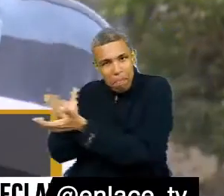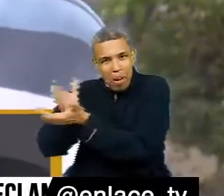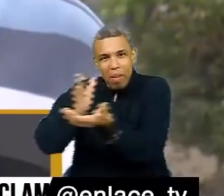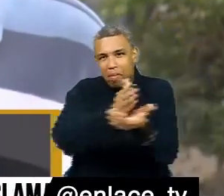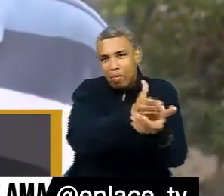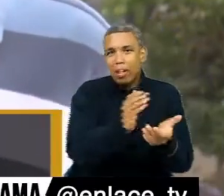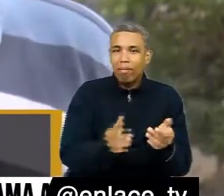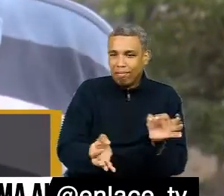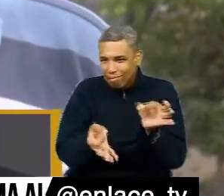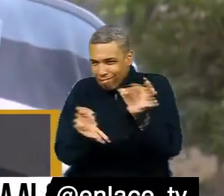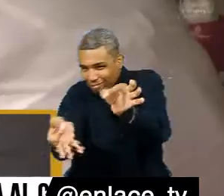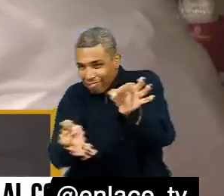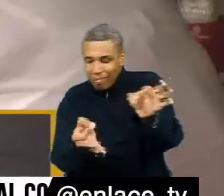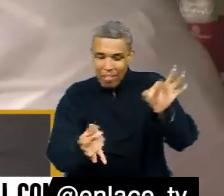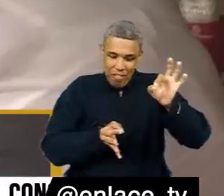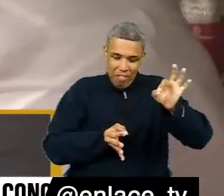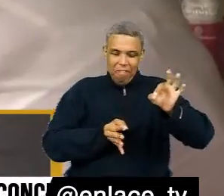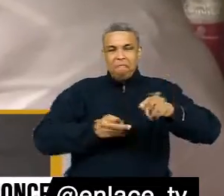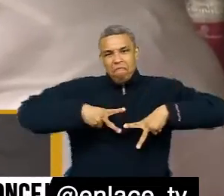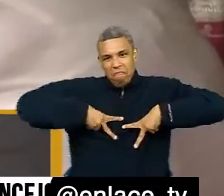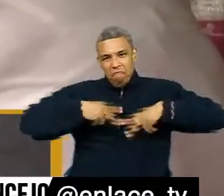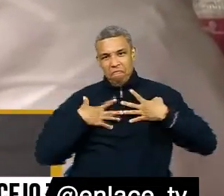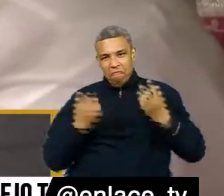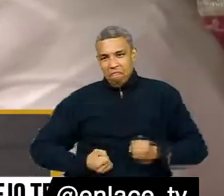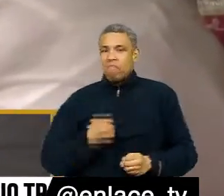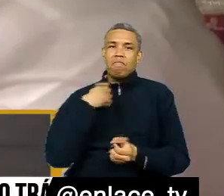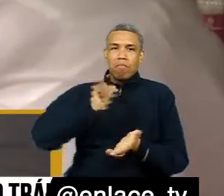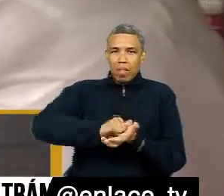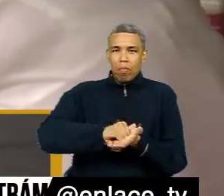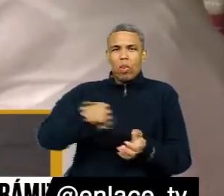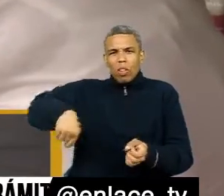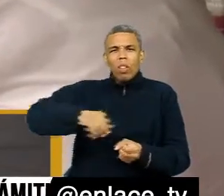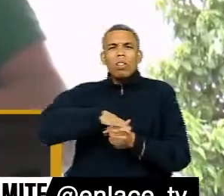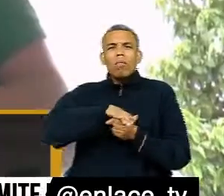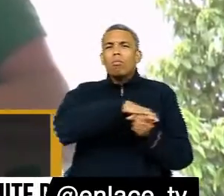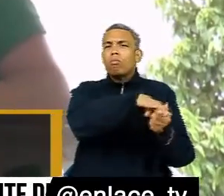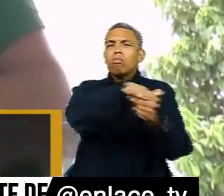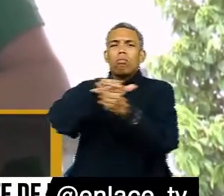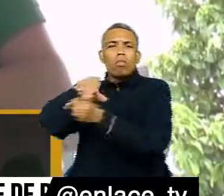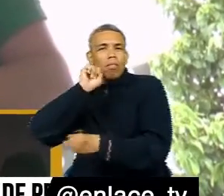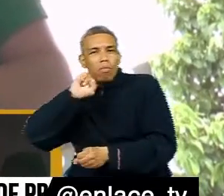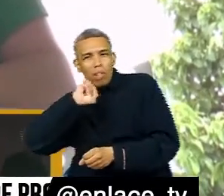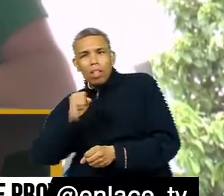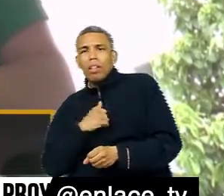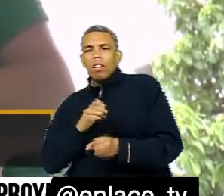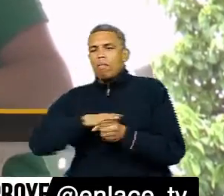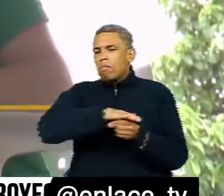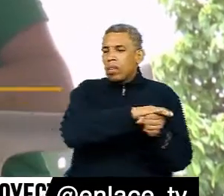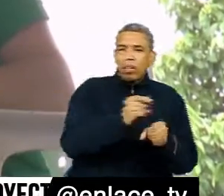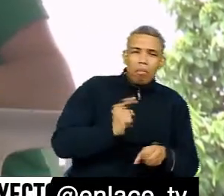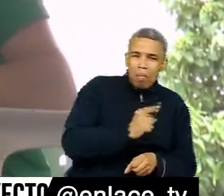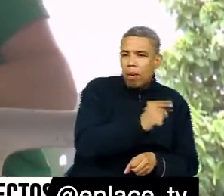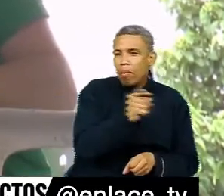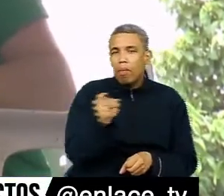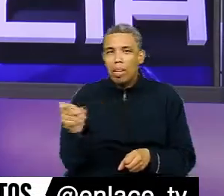Díaz López, de titulación de predios de Eduba, aseguró que en el municipio de Barranca Bermeja serán titulados 960